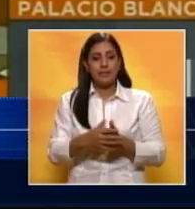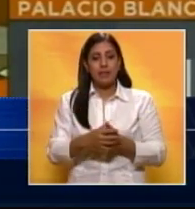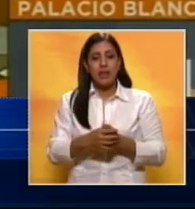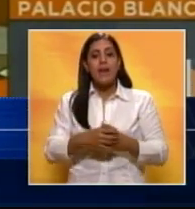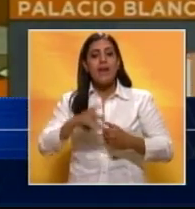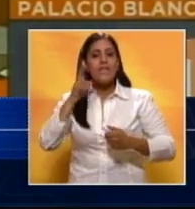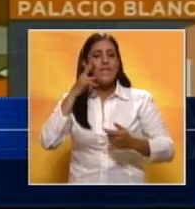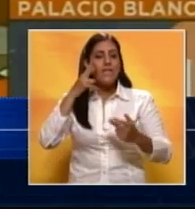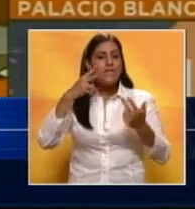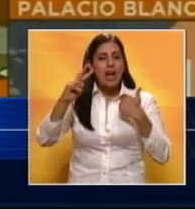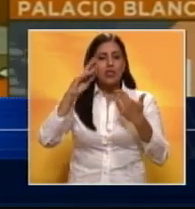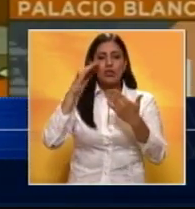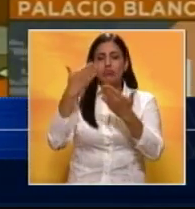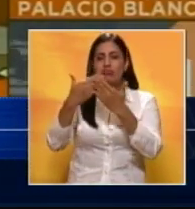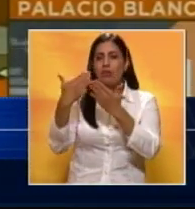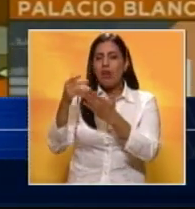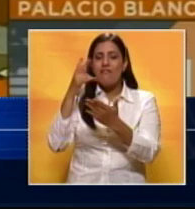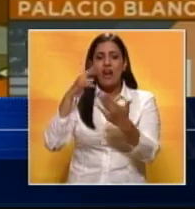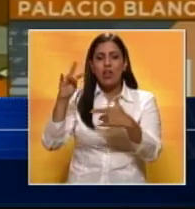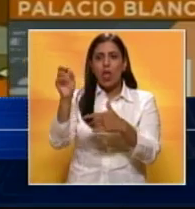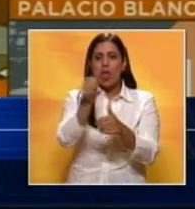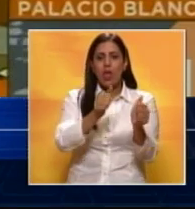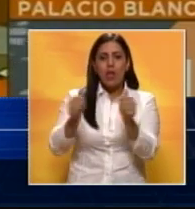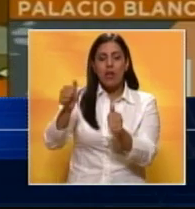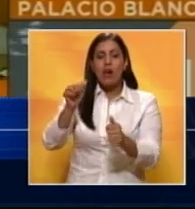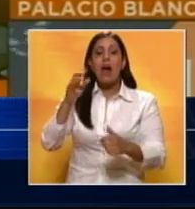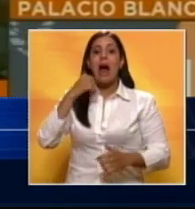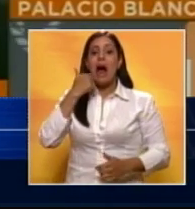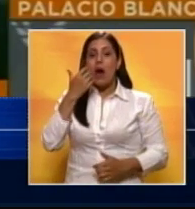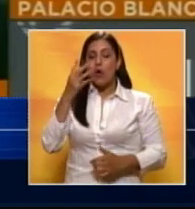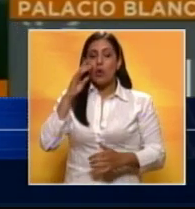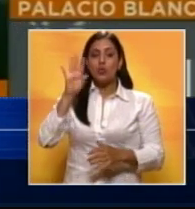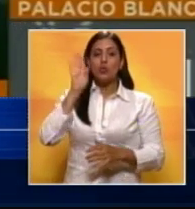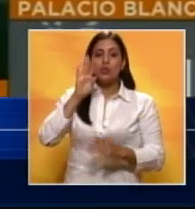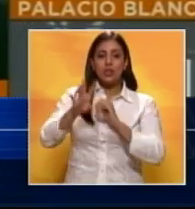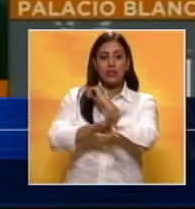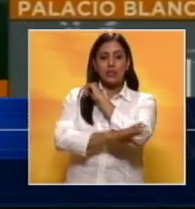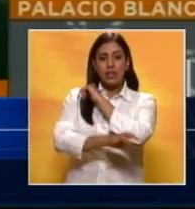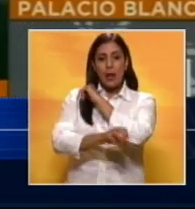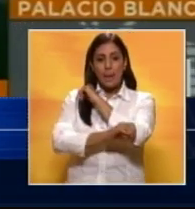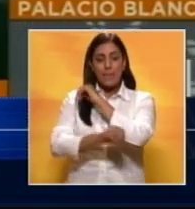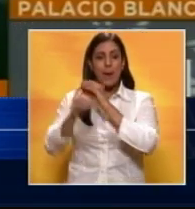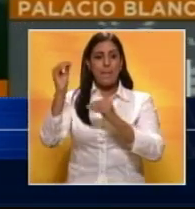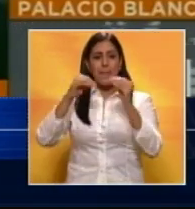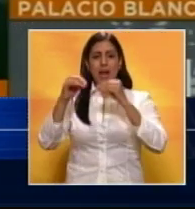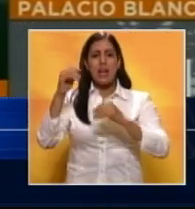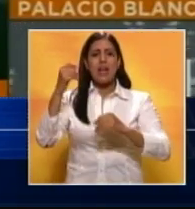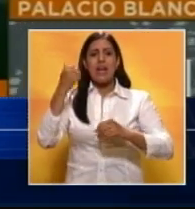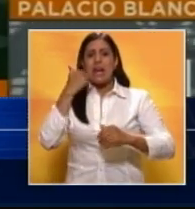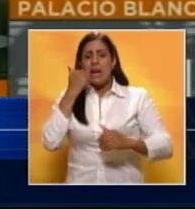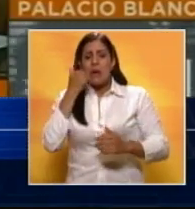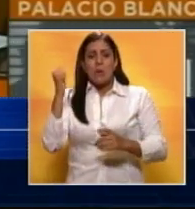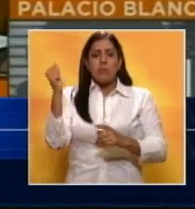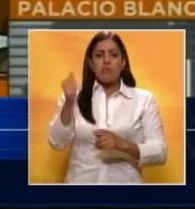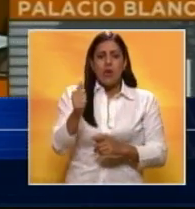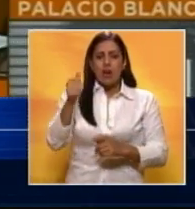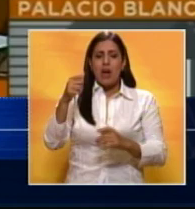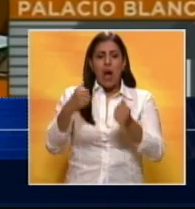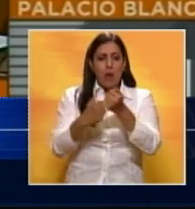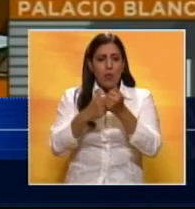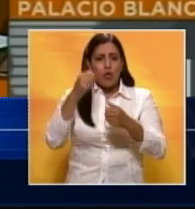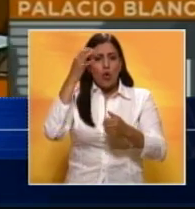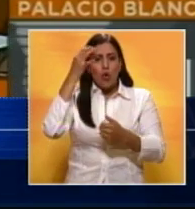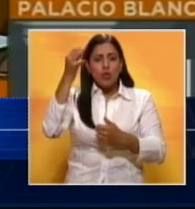falsos testimonios inspirados en la calumnia, la injuria a sus colegas